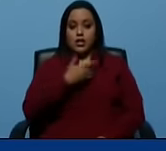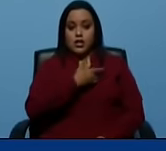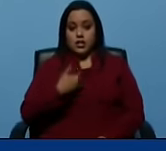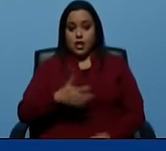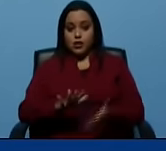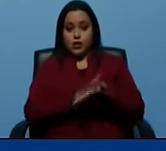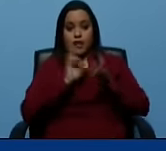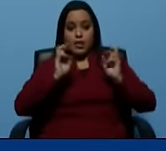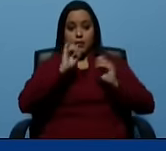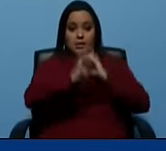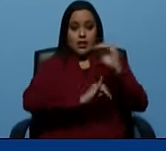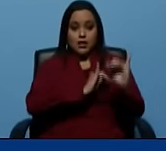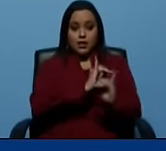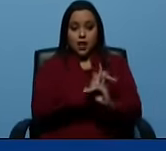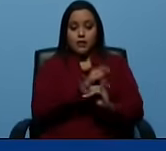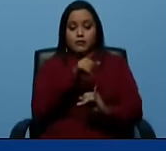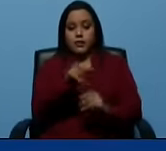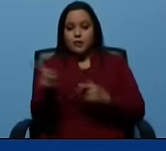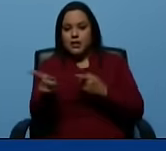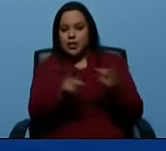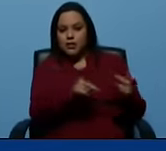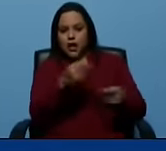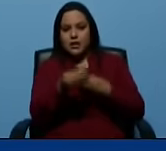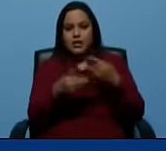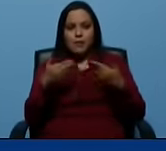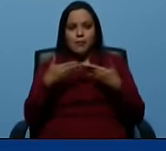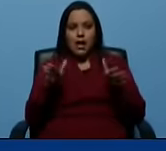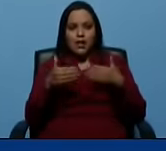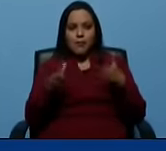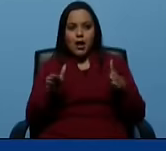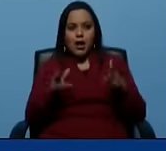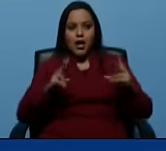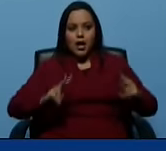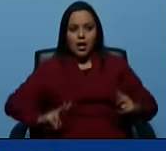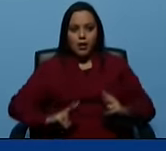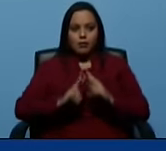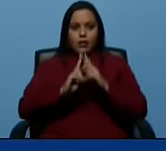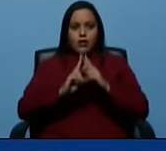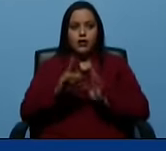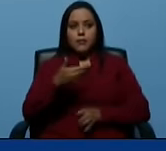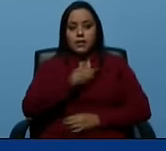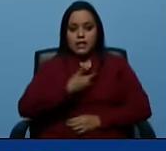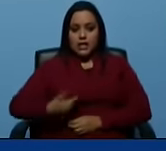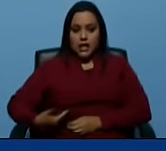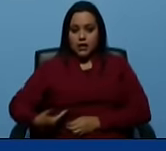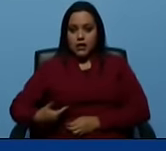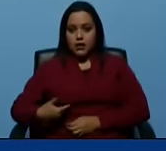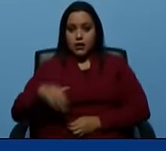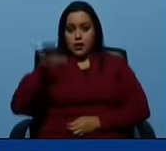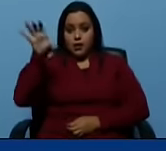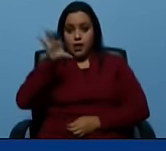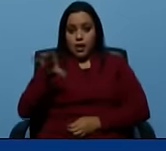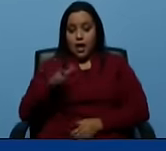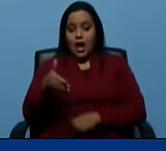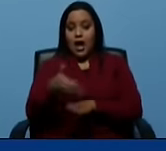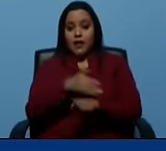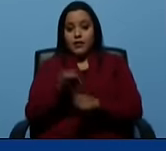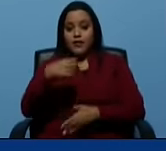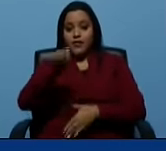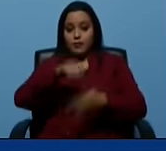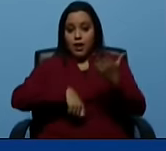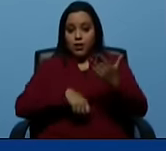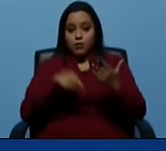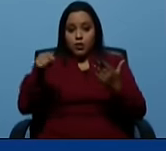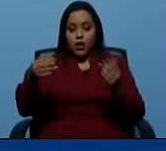respecto a esta convocatoria que hace Panamá a un encuentro con presidentes que suscribieron, los que firmaron